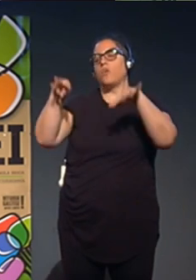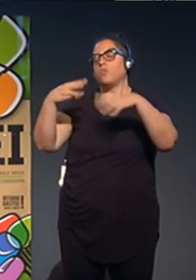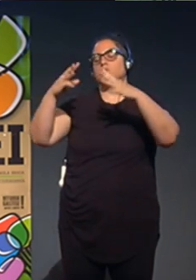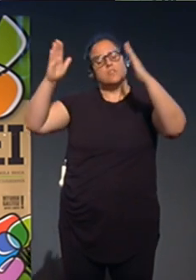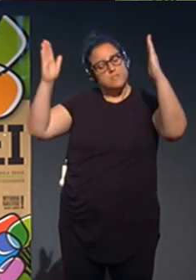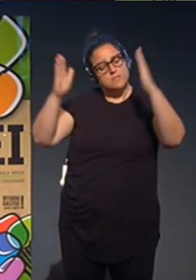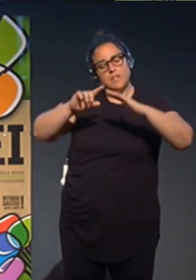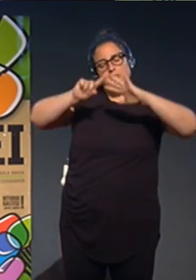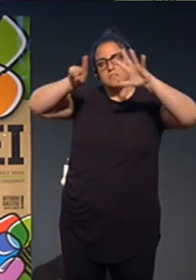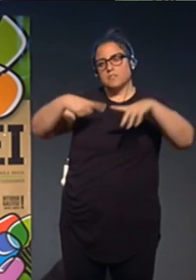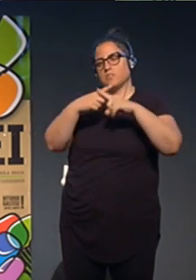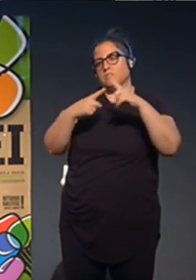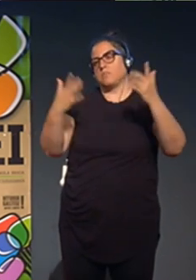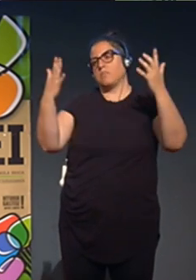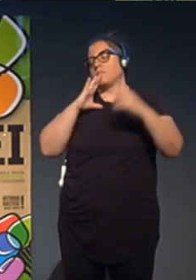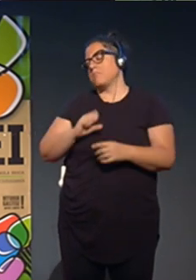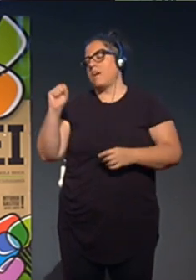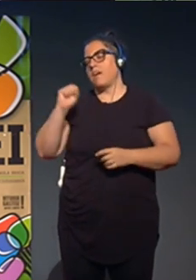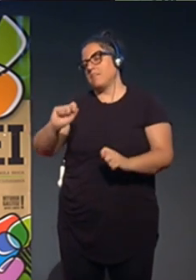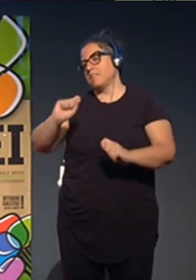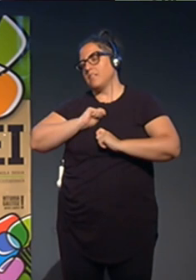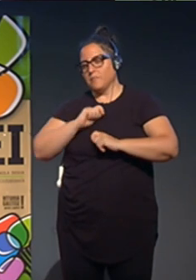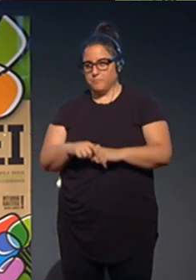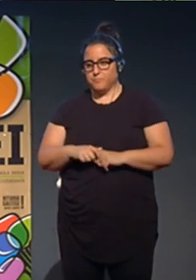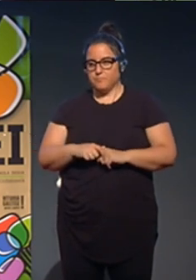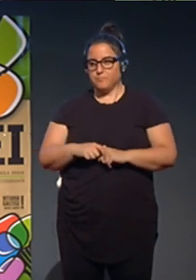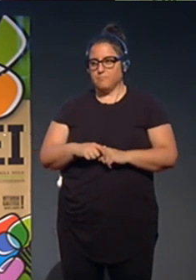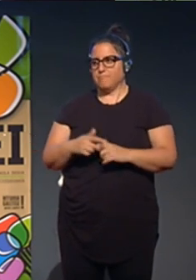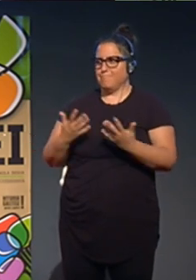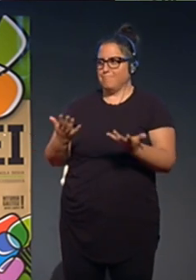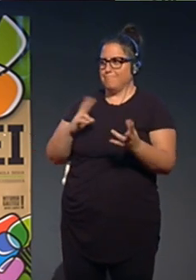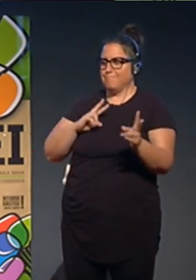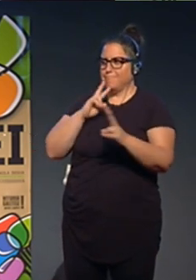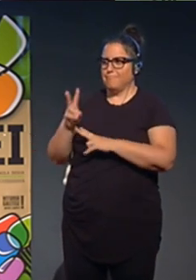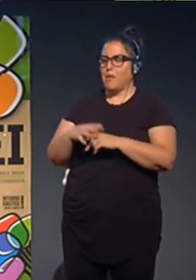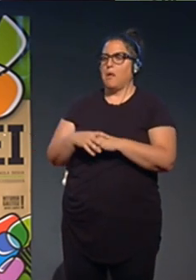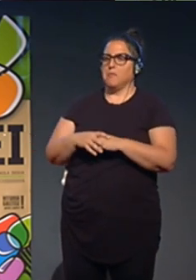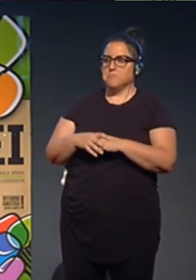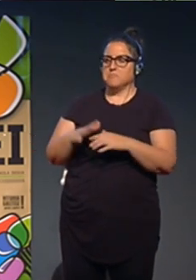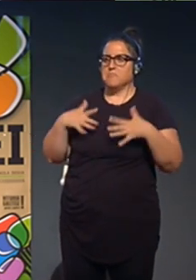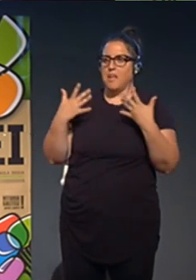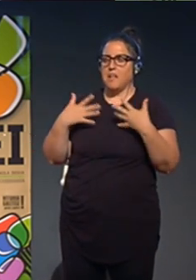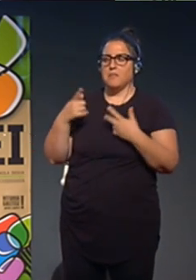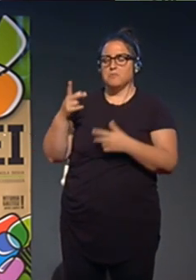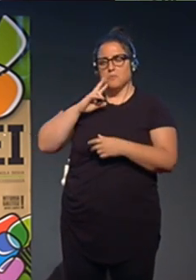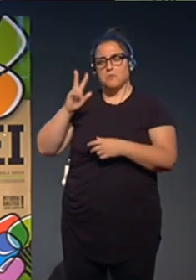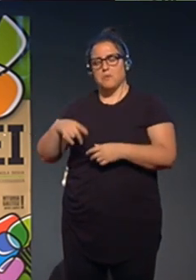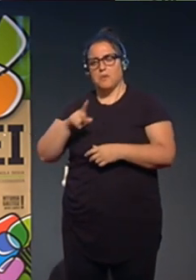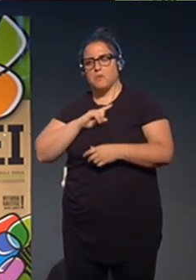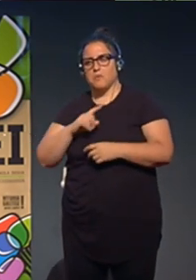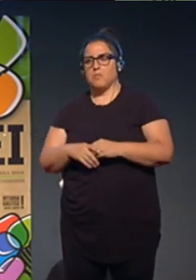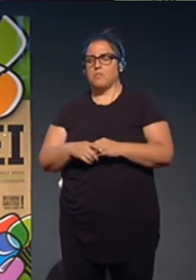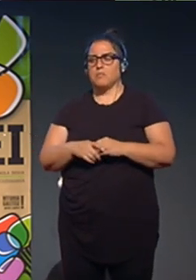6 horas y media y esto es maravilloso entonces Pepe mujic le respondió Ah Me alegro mucho de que lo reconozcas Entonces